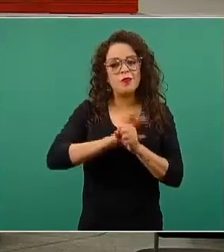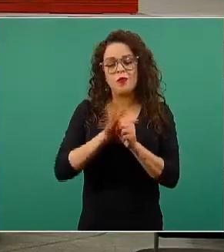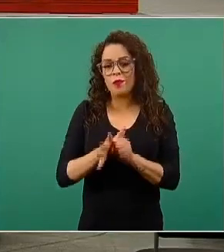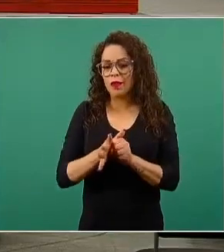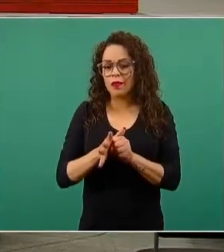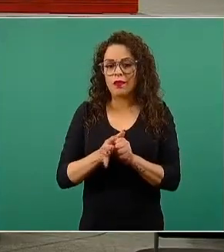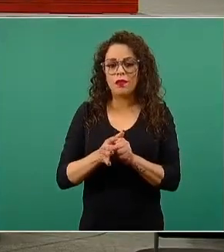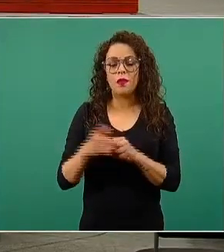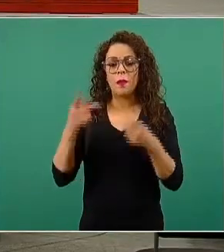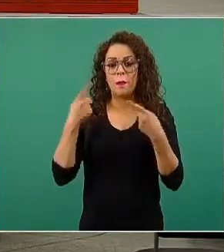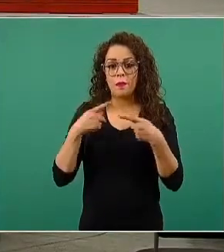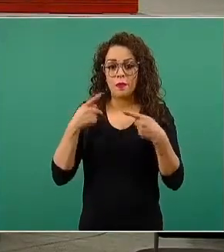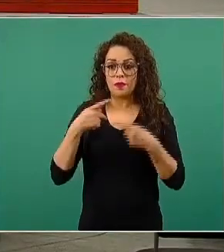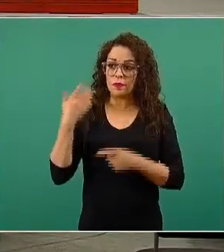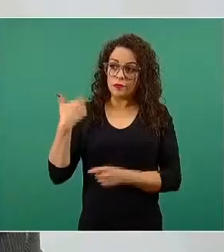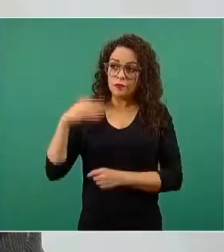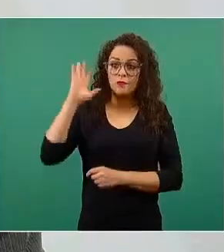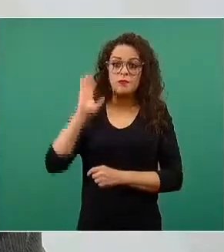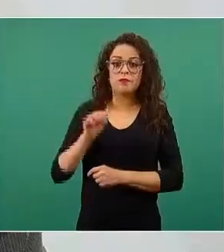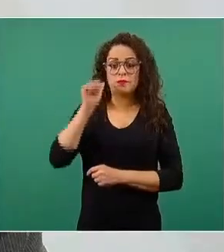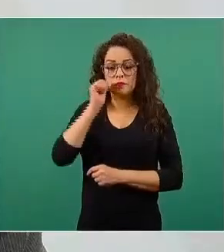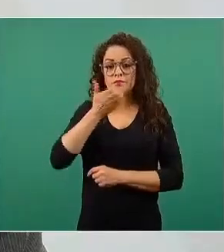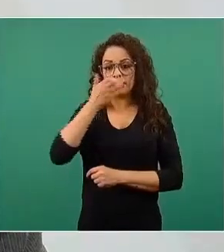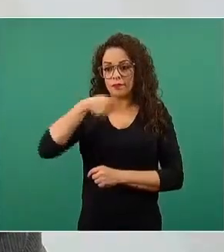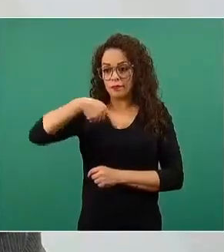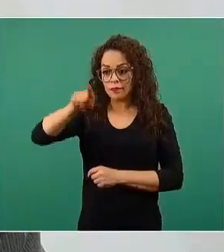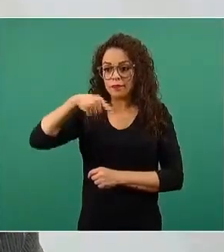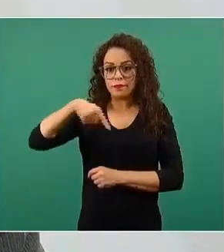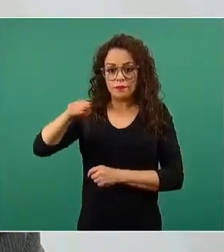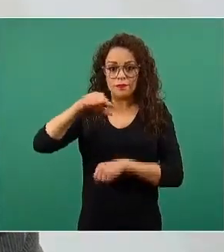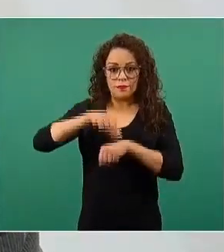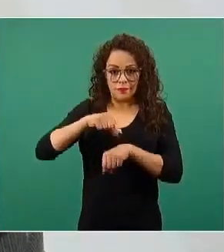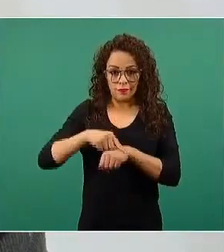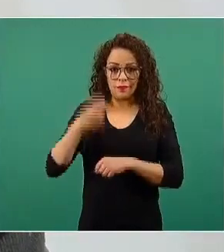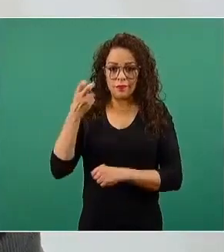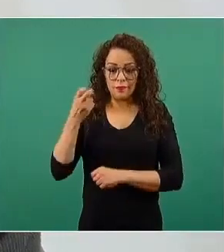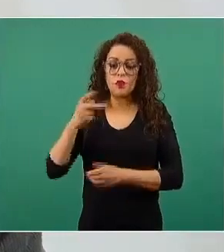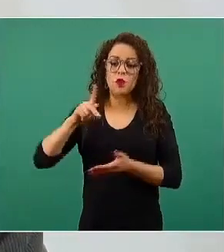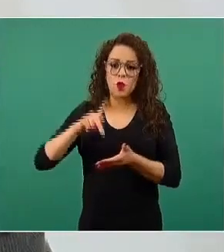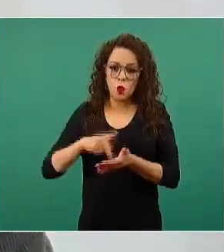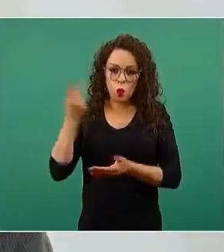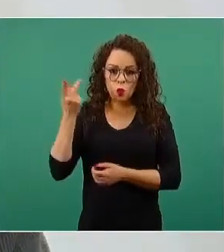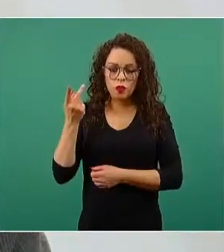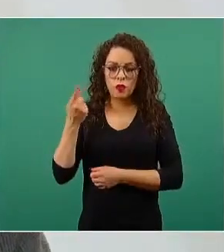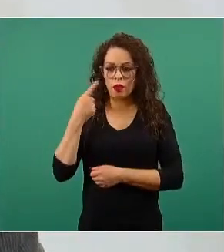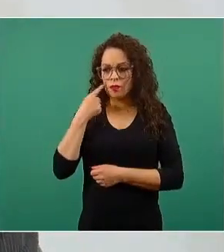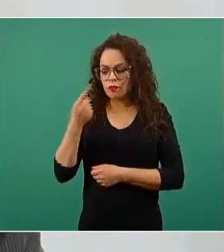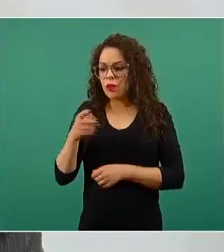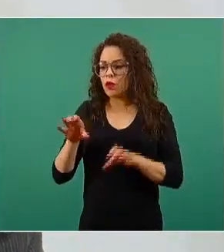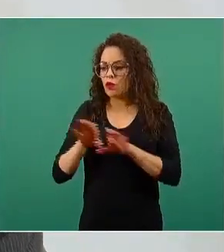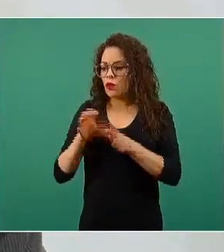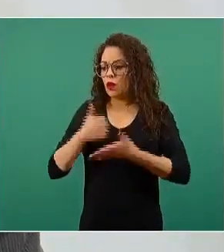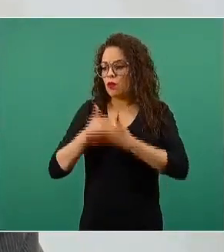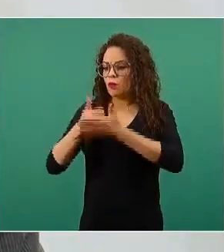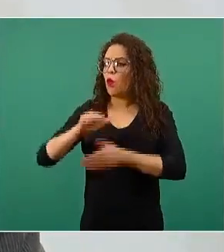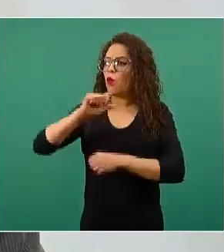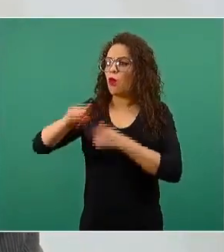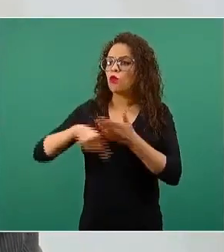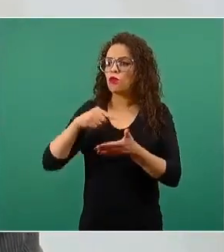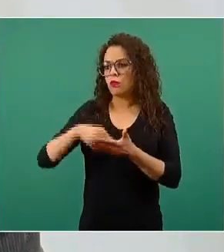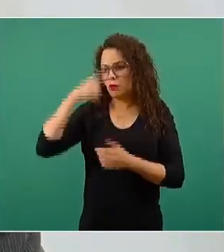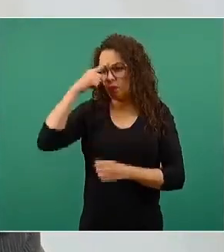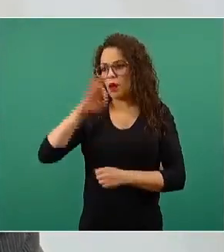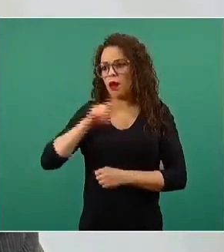a las personas que eran usuarios habituales de nuestras unidades médicas, que buscaron otras opciones y que nosotros mismos les dimos